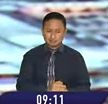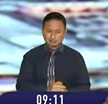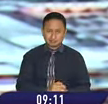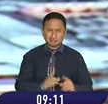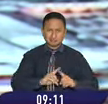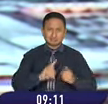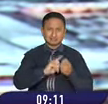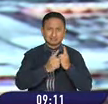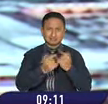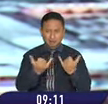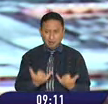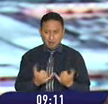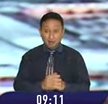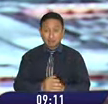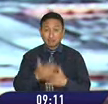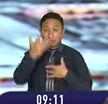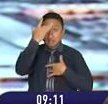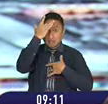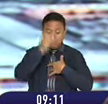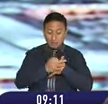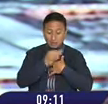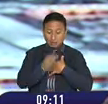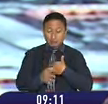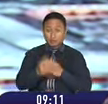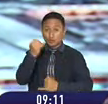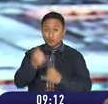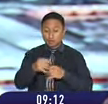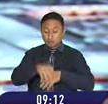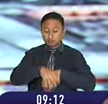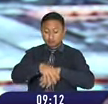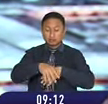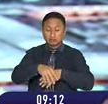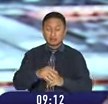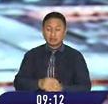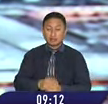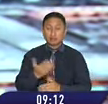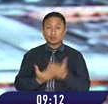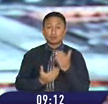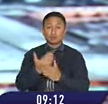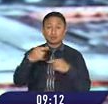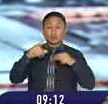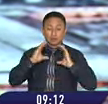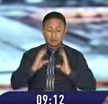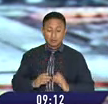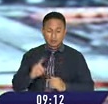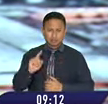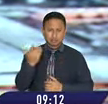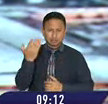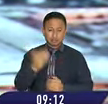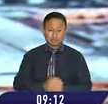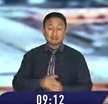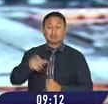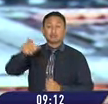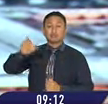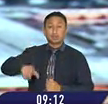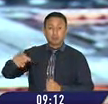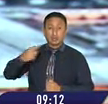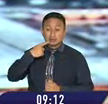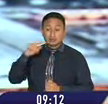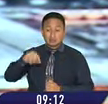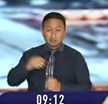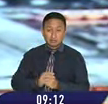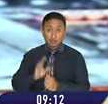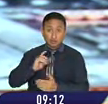de la pandemia de COVID-19 y el último paro nacional. Entre sus nuevos comportamientos consta que los ciudadanos han